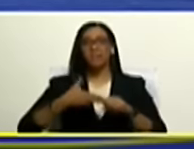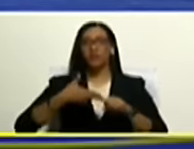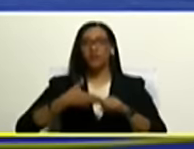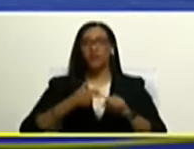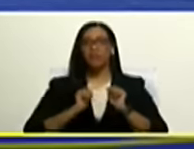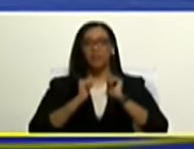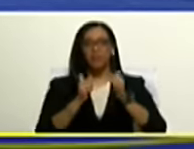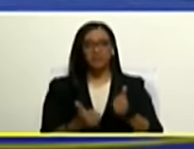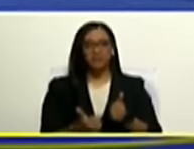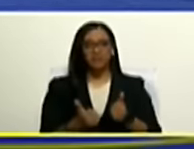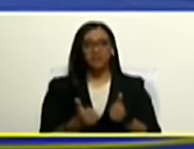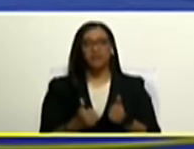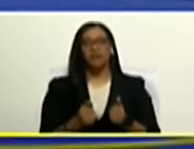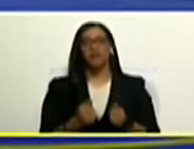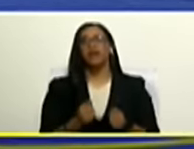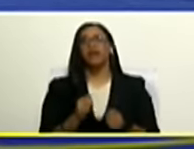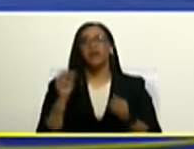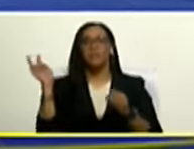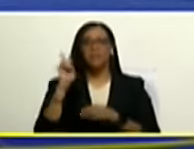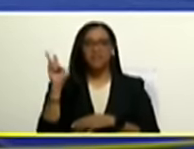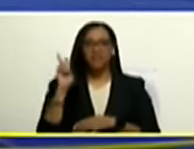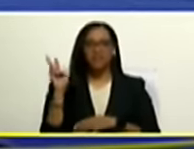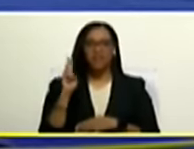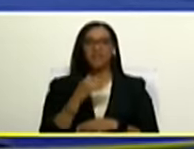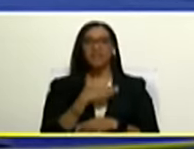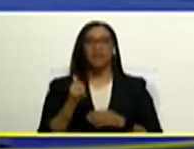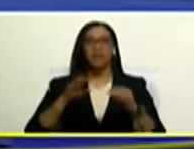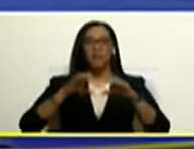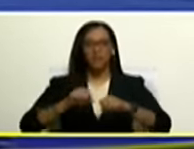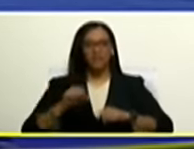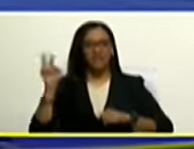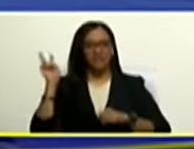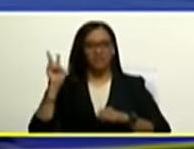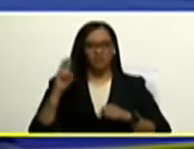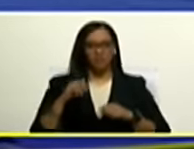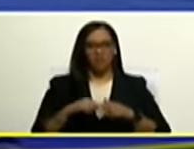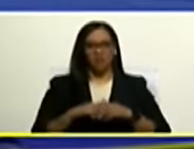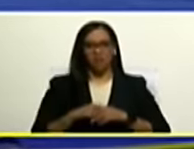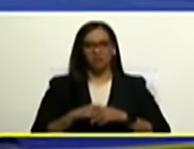que empezaba a aparecer en Venezuela. Querían poseer a Venezuela.